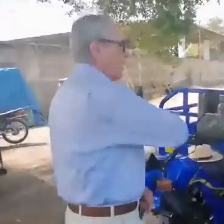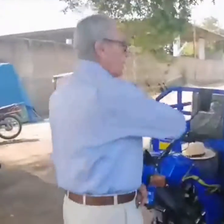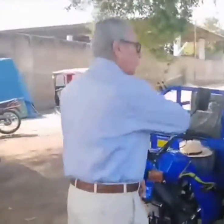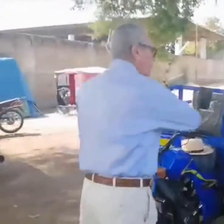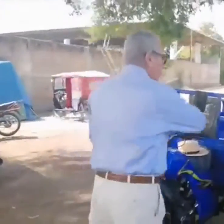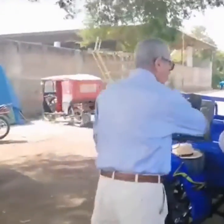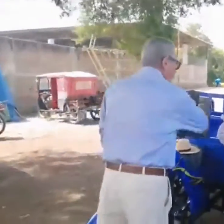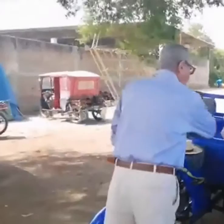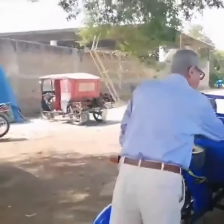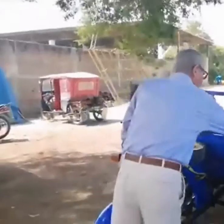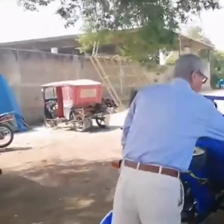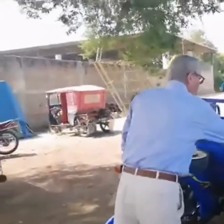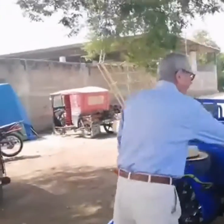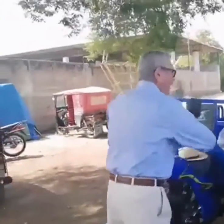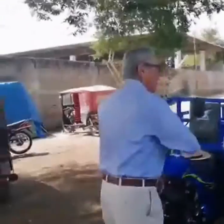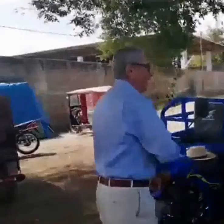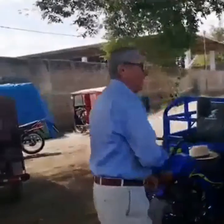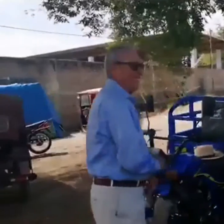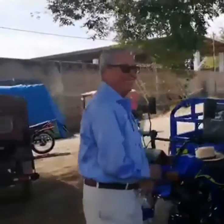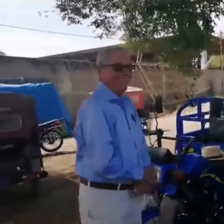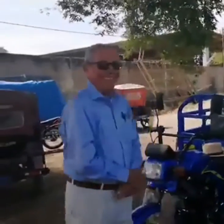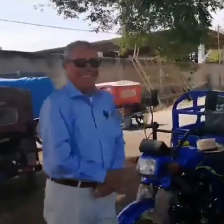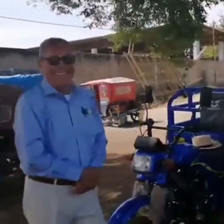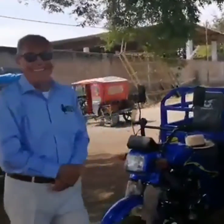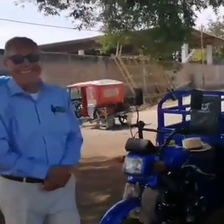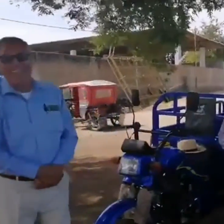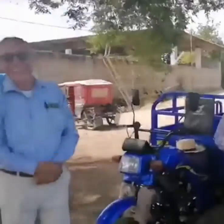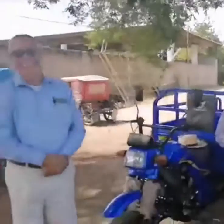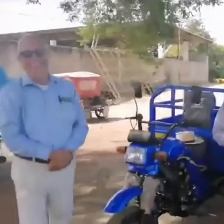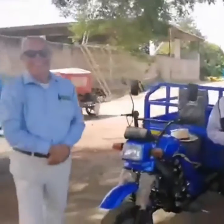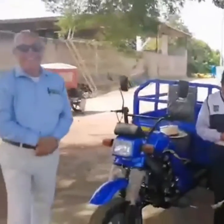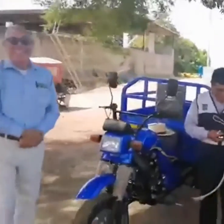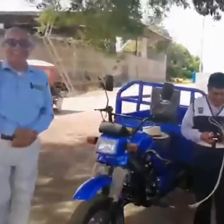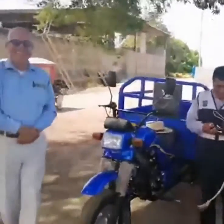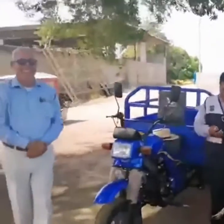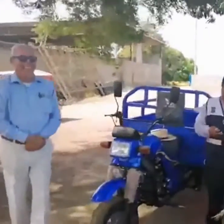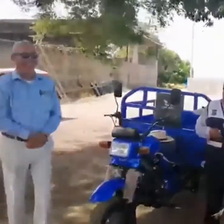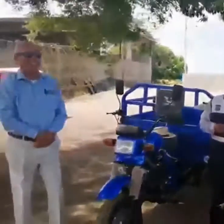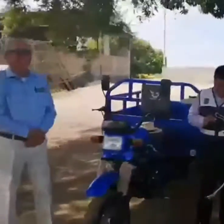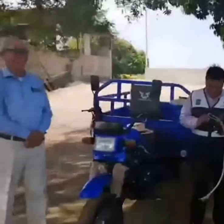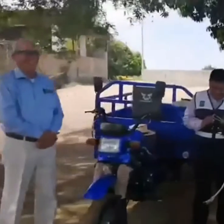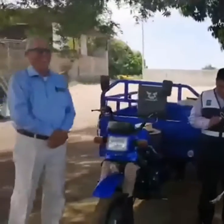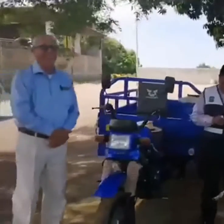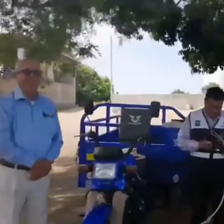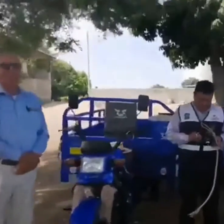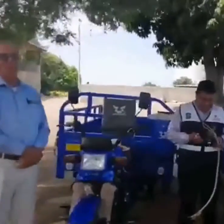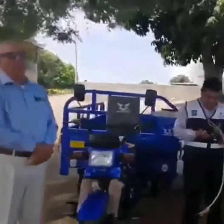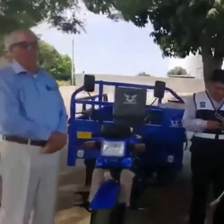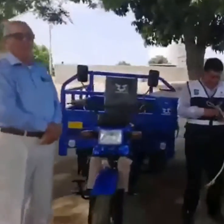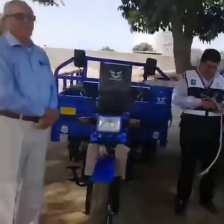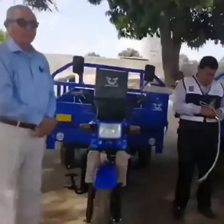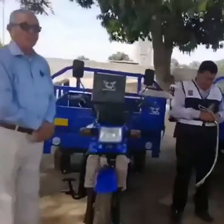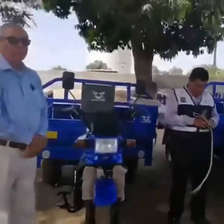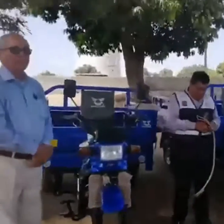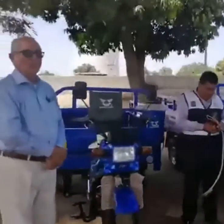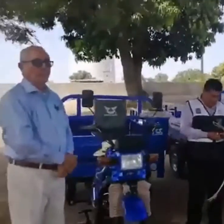una cabina de intercomunicación donde nos va a permitir facilitarnos más